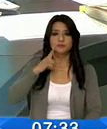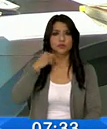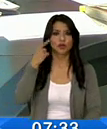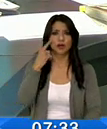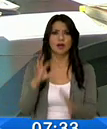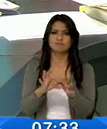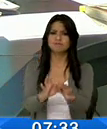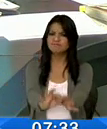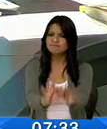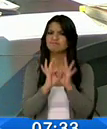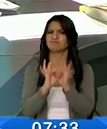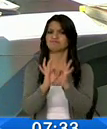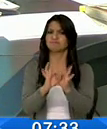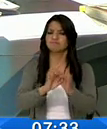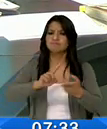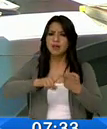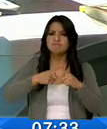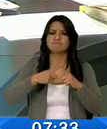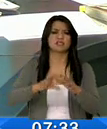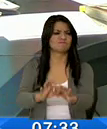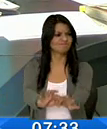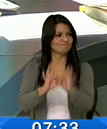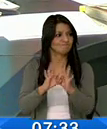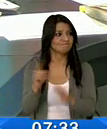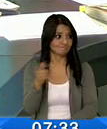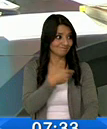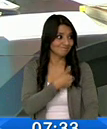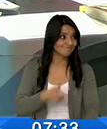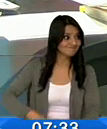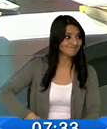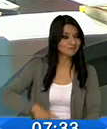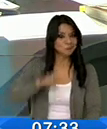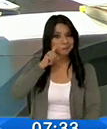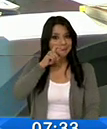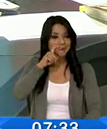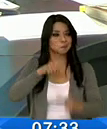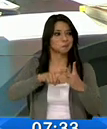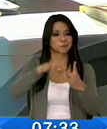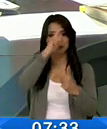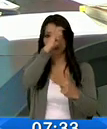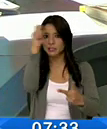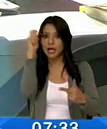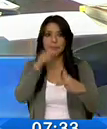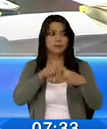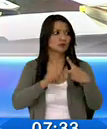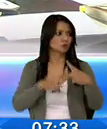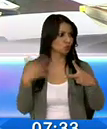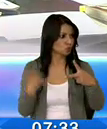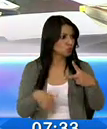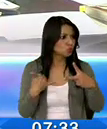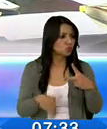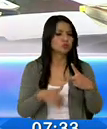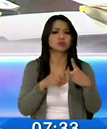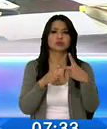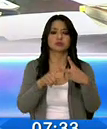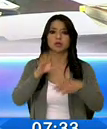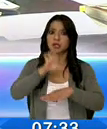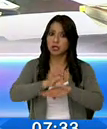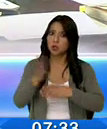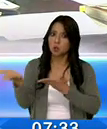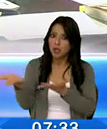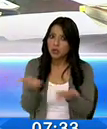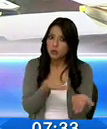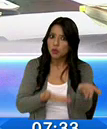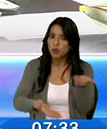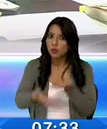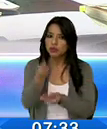eran grandes aliados del presidente Chávez, del presidente Nicolás Maduro. Utilizaron al Ecuador para hacer